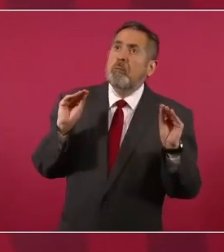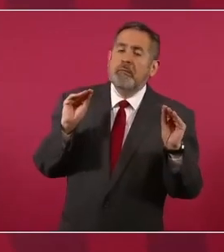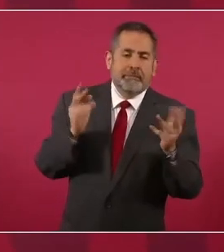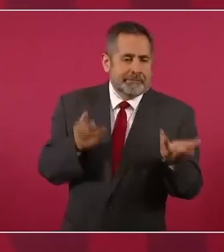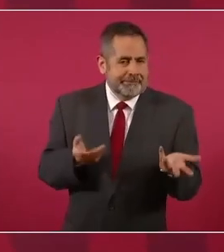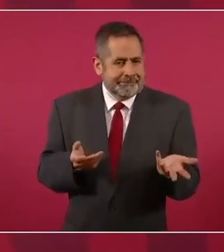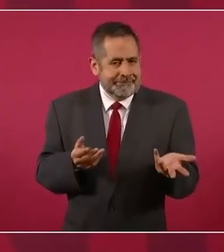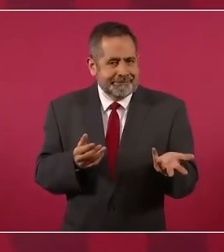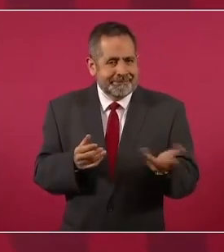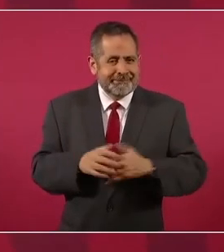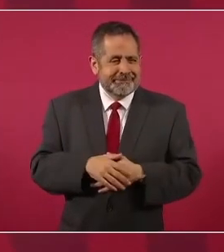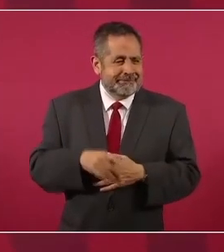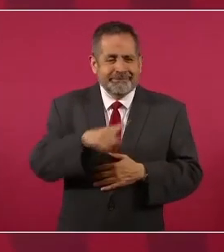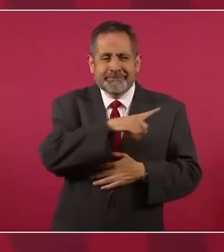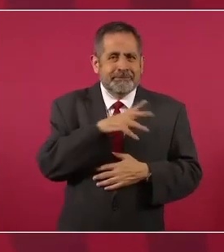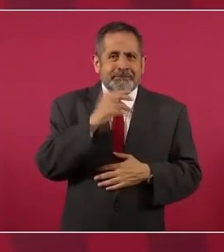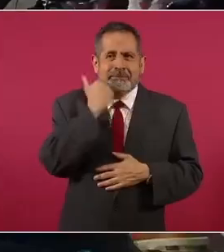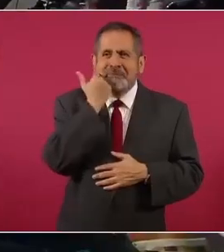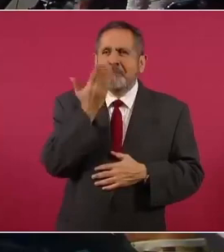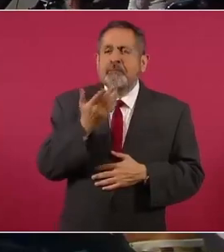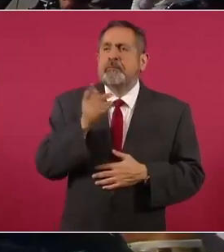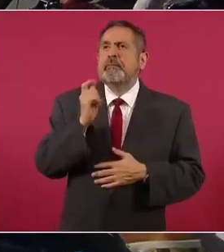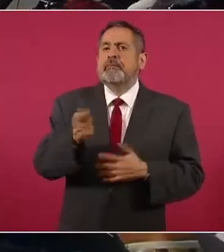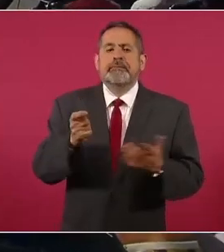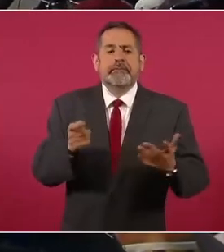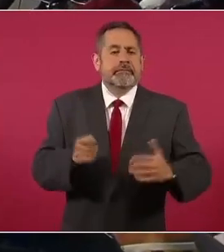Porque evitan